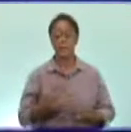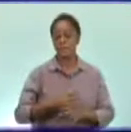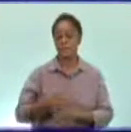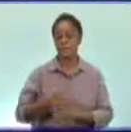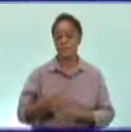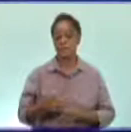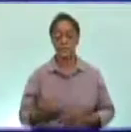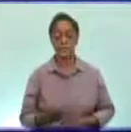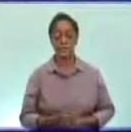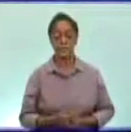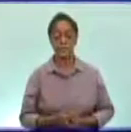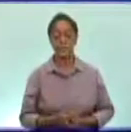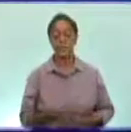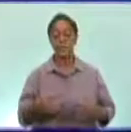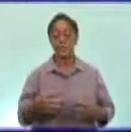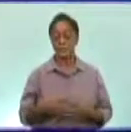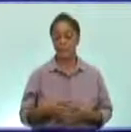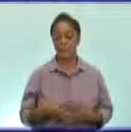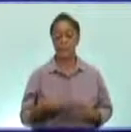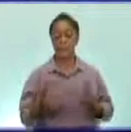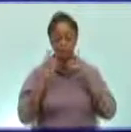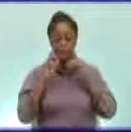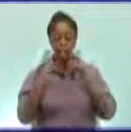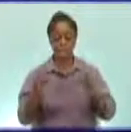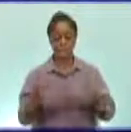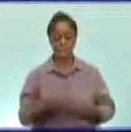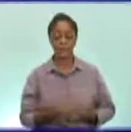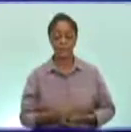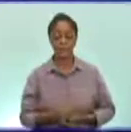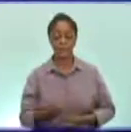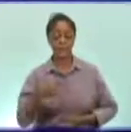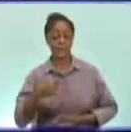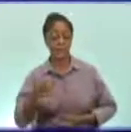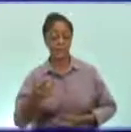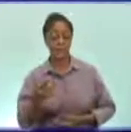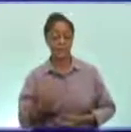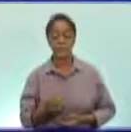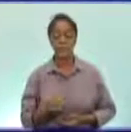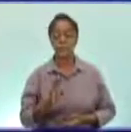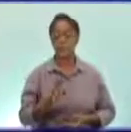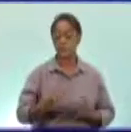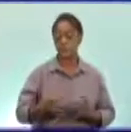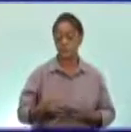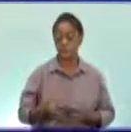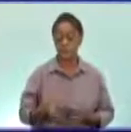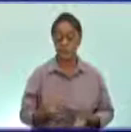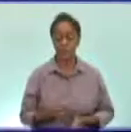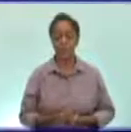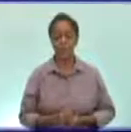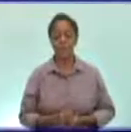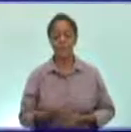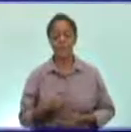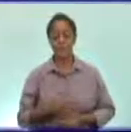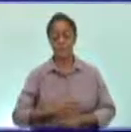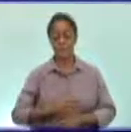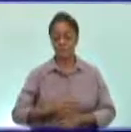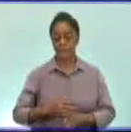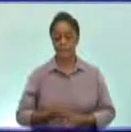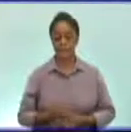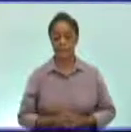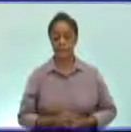diversidad entre los seres vivos. Cada uno por sus características es diferente.